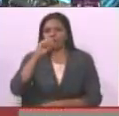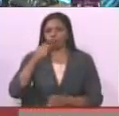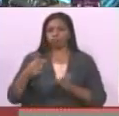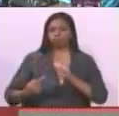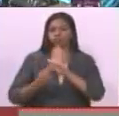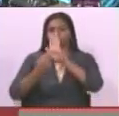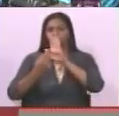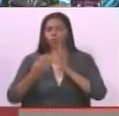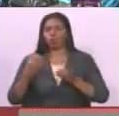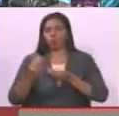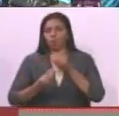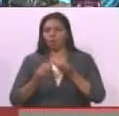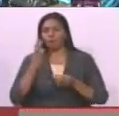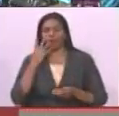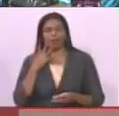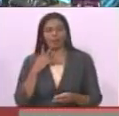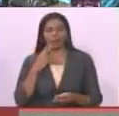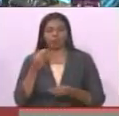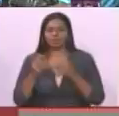no un diálogo,